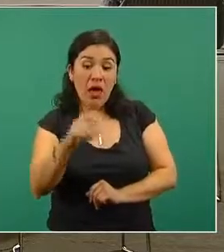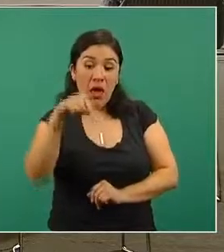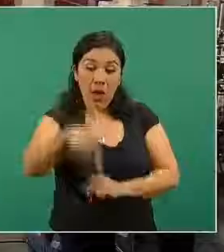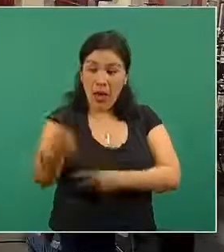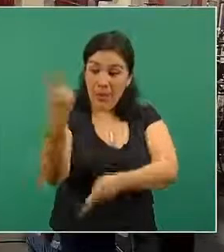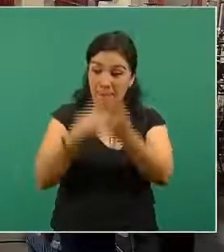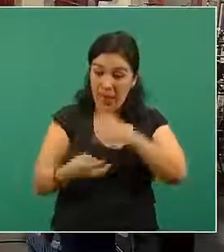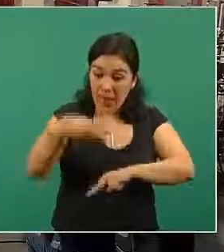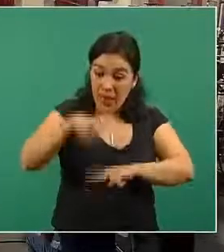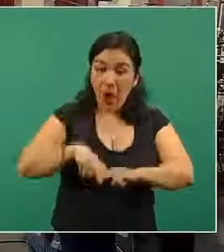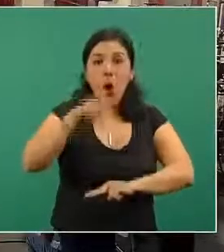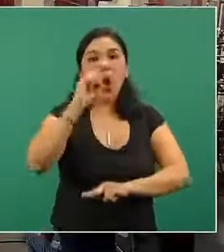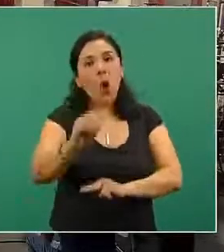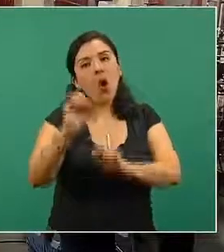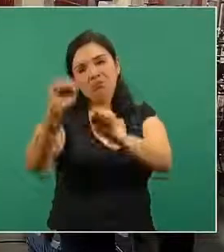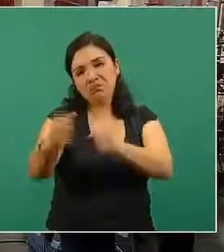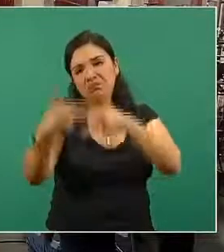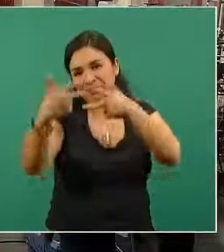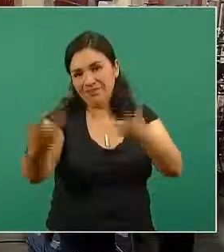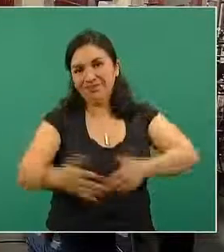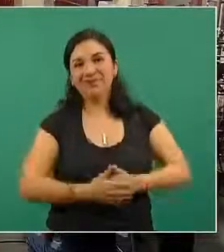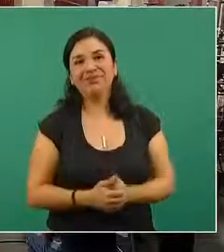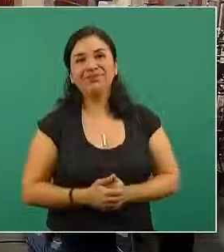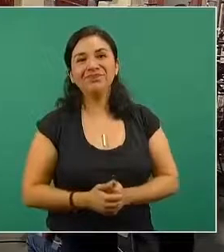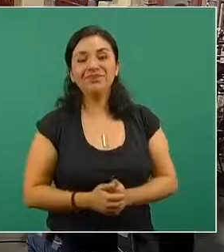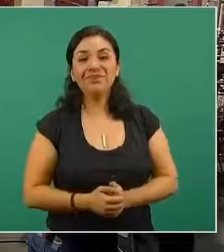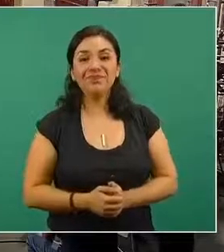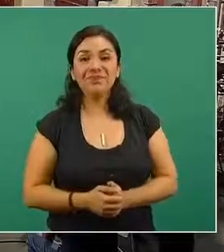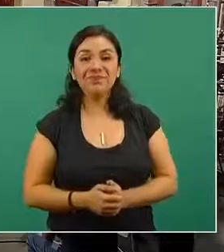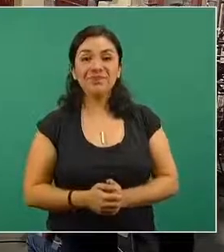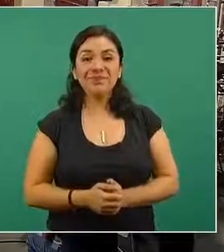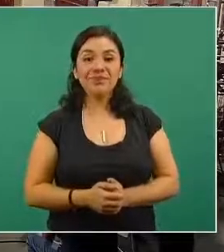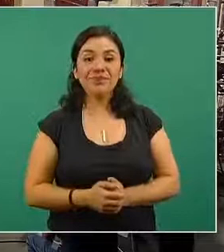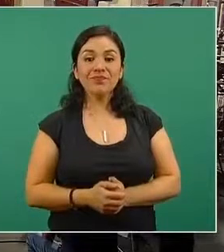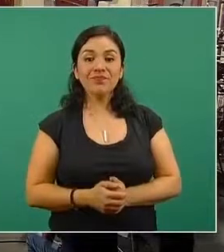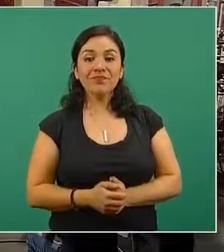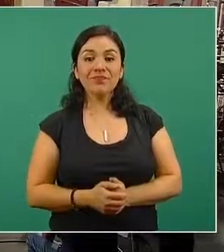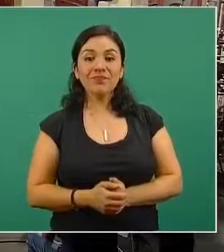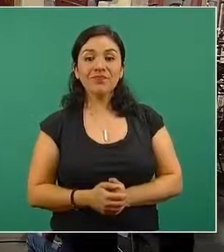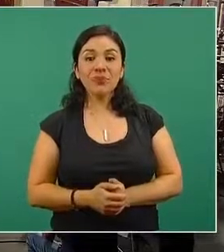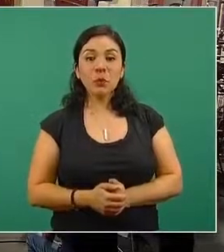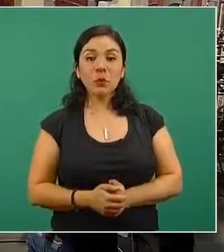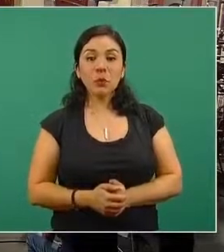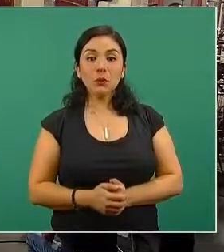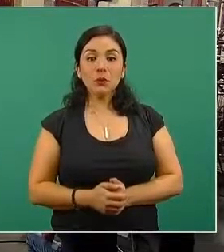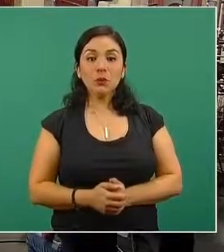presencial. Por favor, compañero.